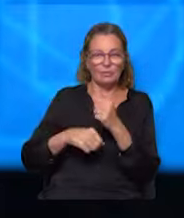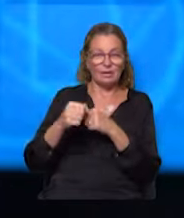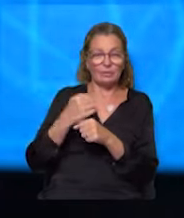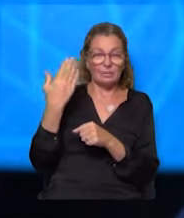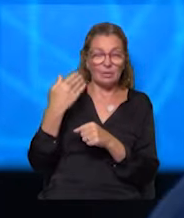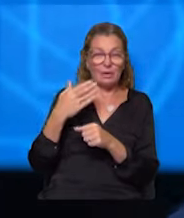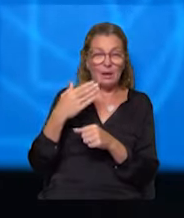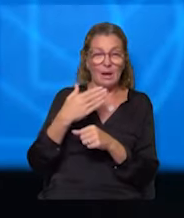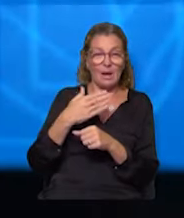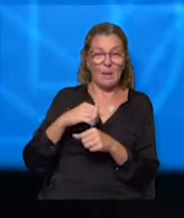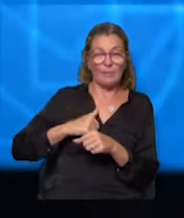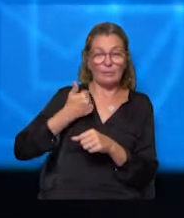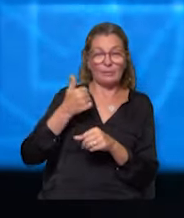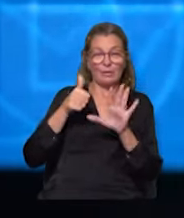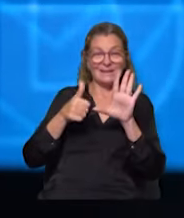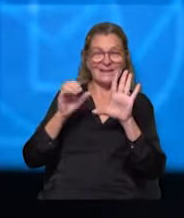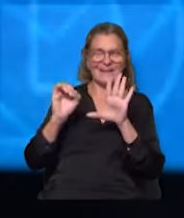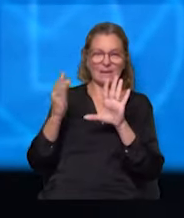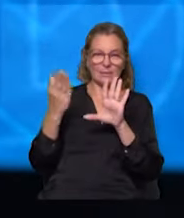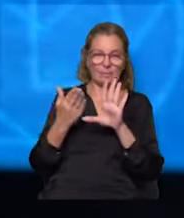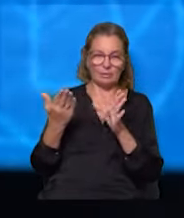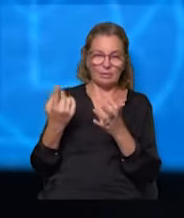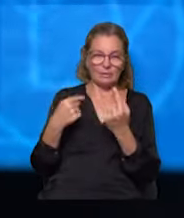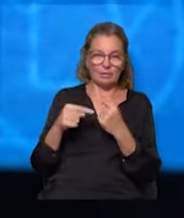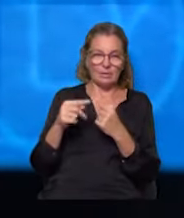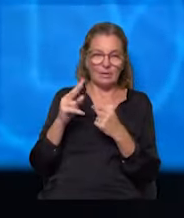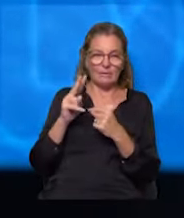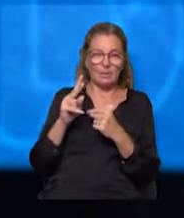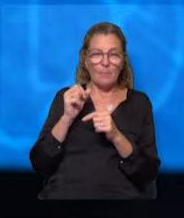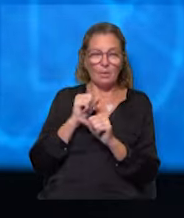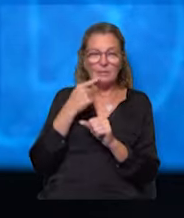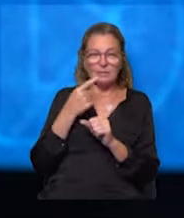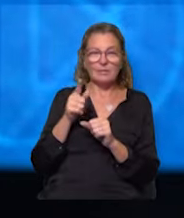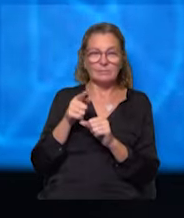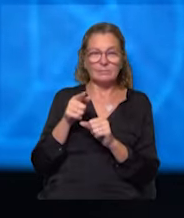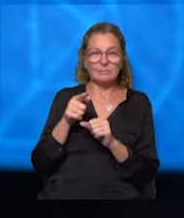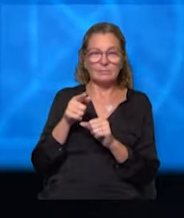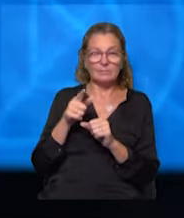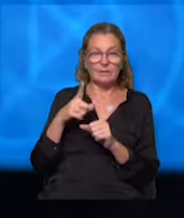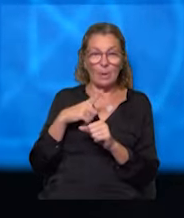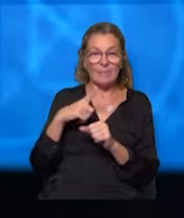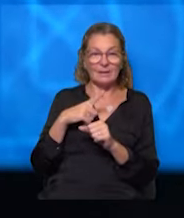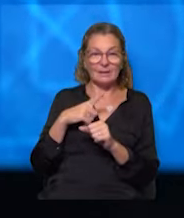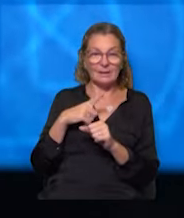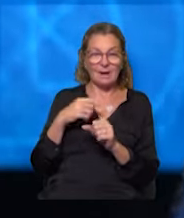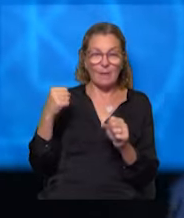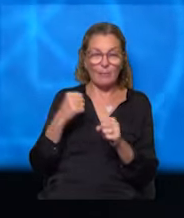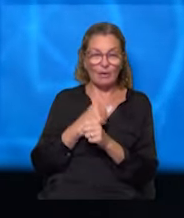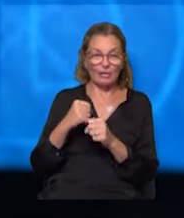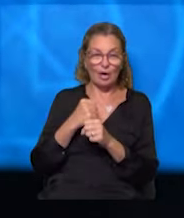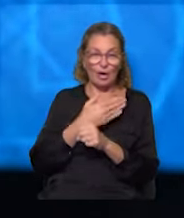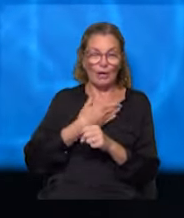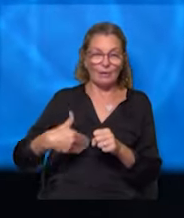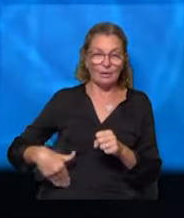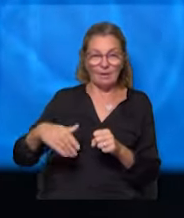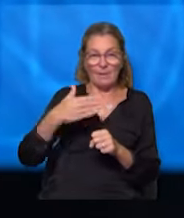aprobación del presidente estaba arriba del 60 O sea que si bien uno puede decir pa yo esperaría que la aprobación de gobierno del